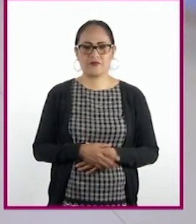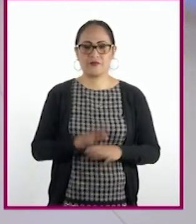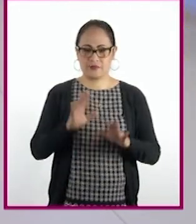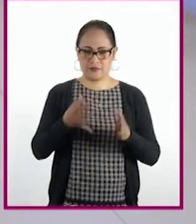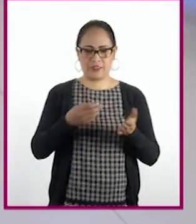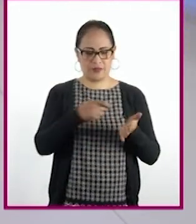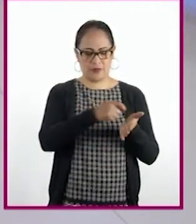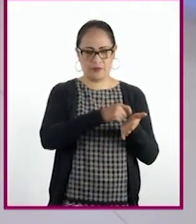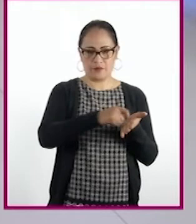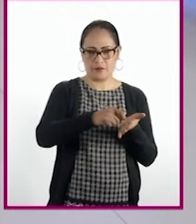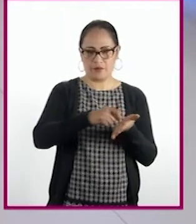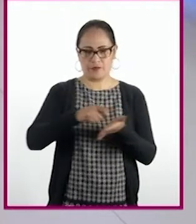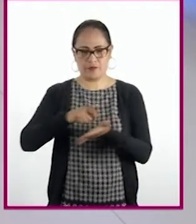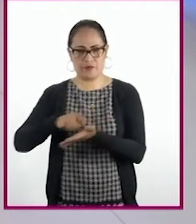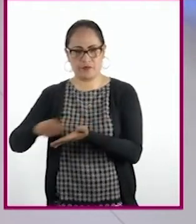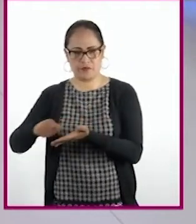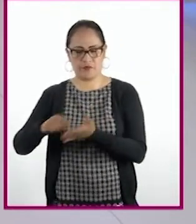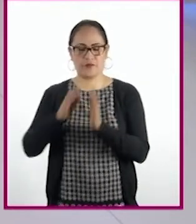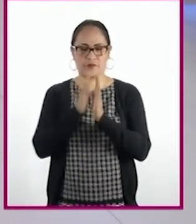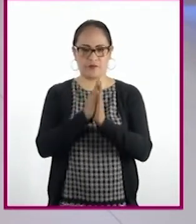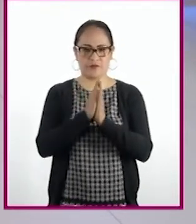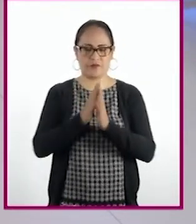lado.